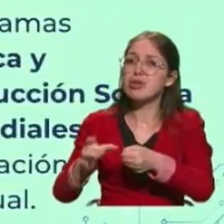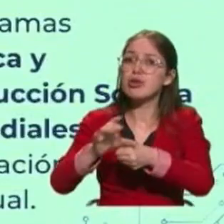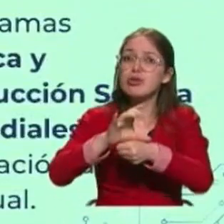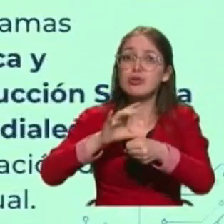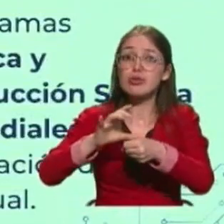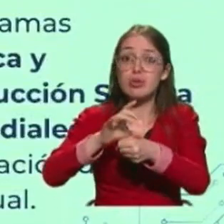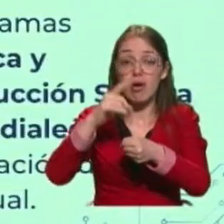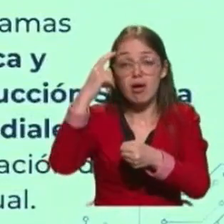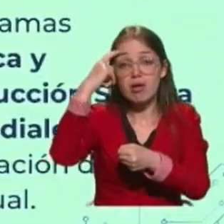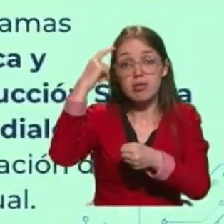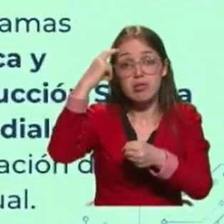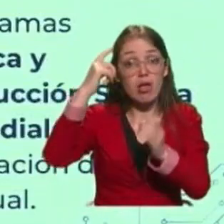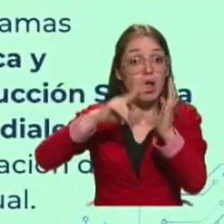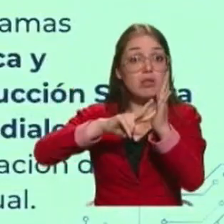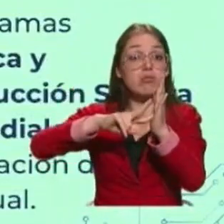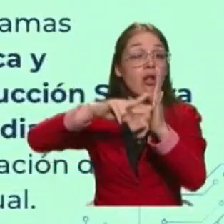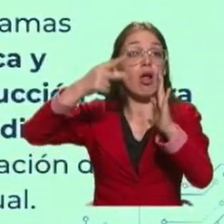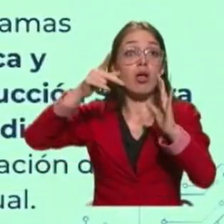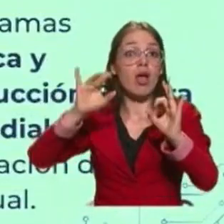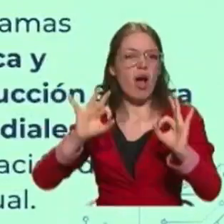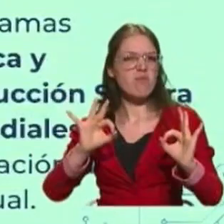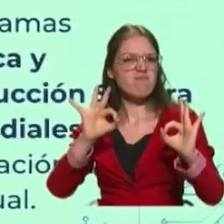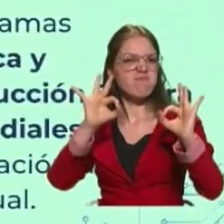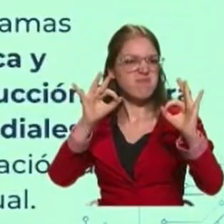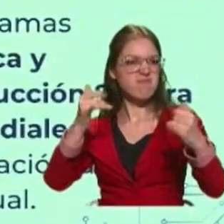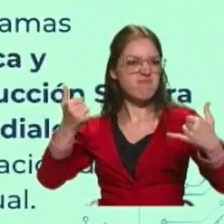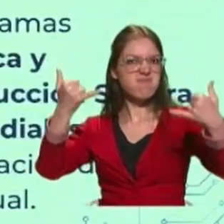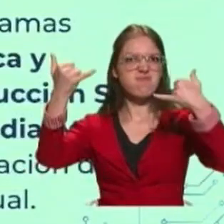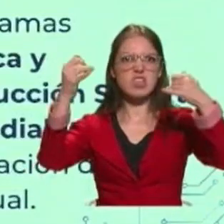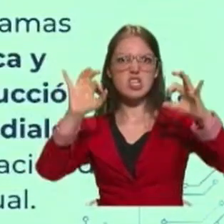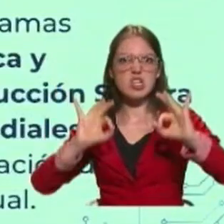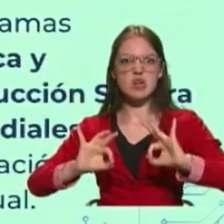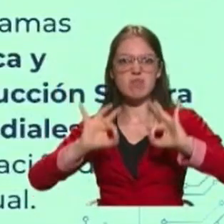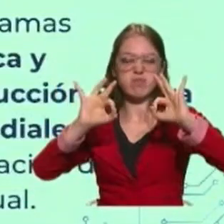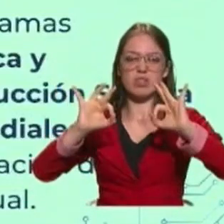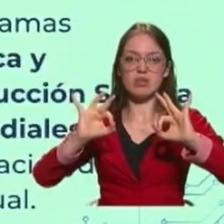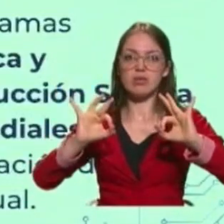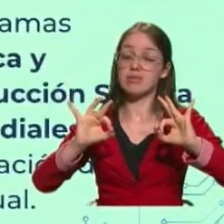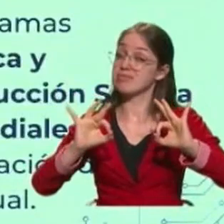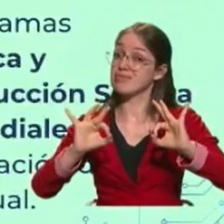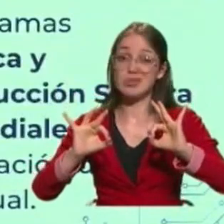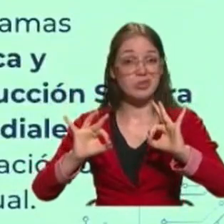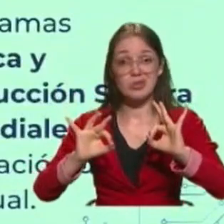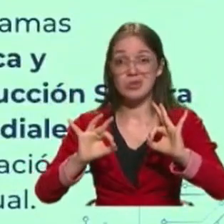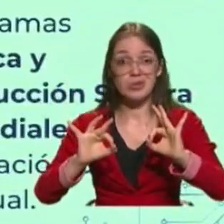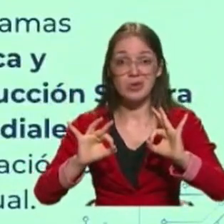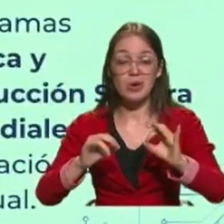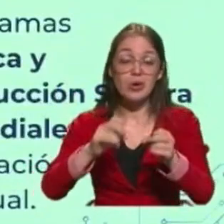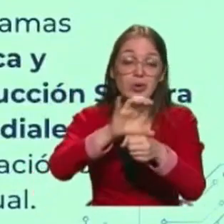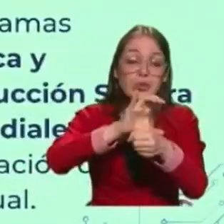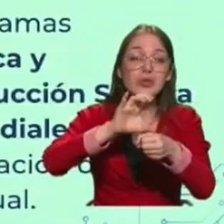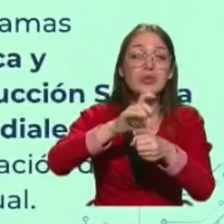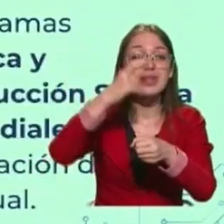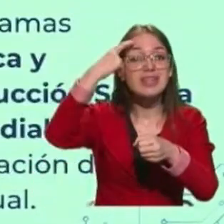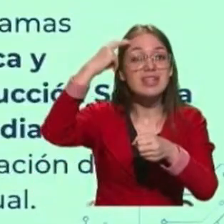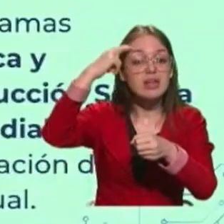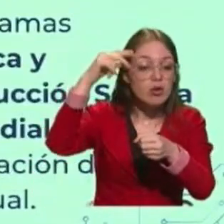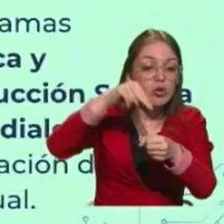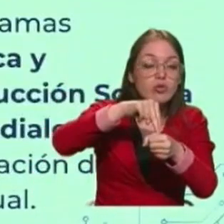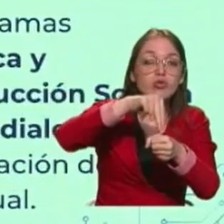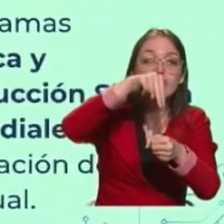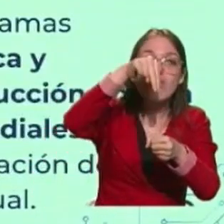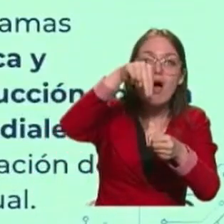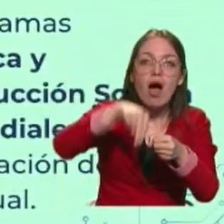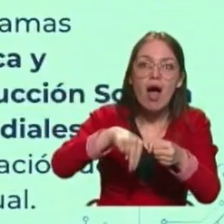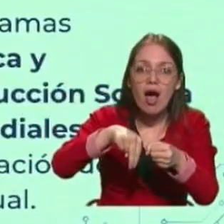significa únicamente tecnología de punto ciudad inteligente significa ciudadanos del mundo para el mundo con respeto por el otro